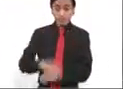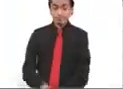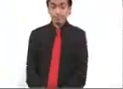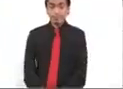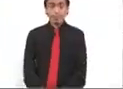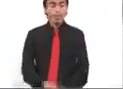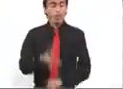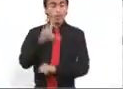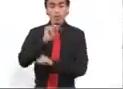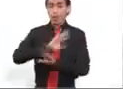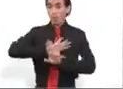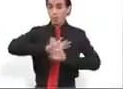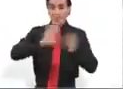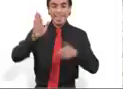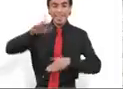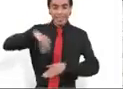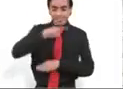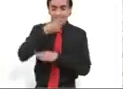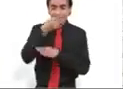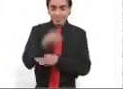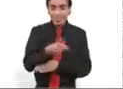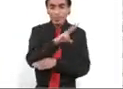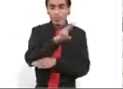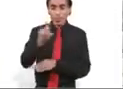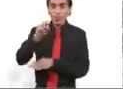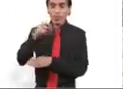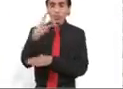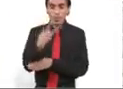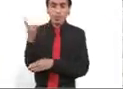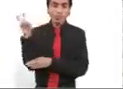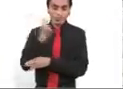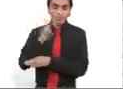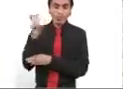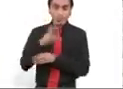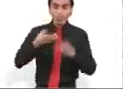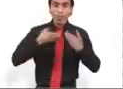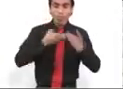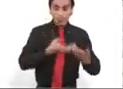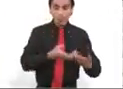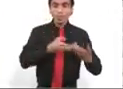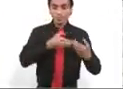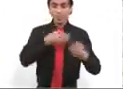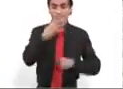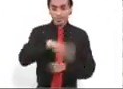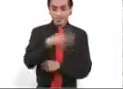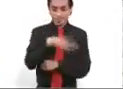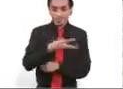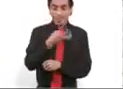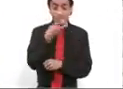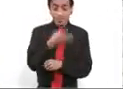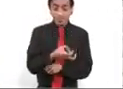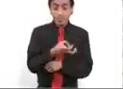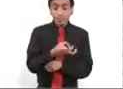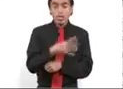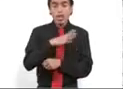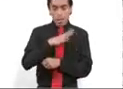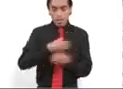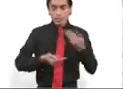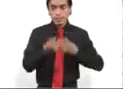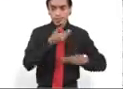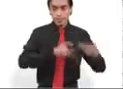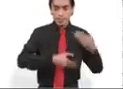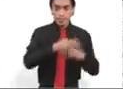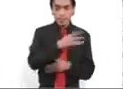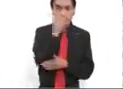No, como ya lo habíamos comentado, son 224 microbús de la ruta 14. La ruta 14 no solo daba servicio entre